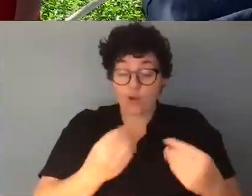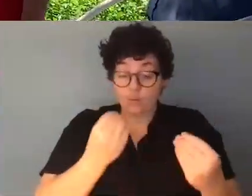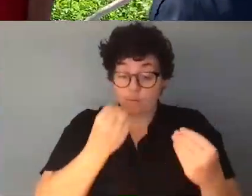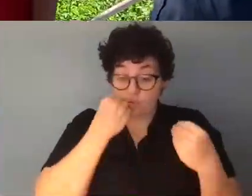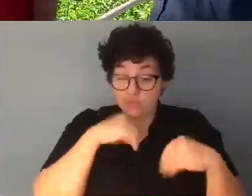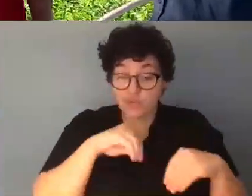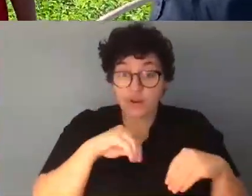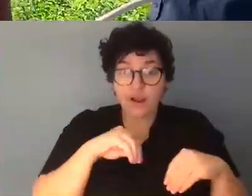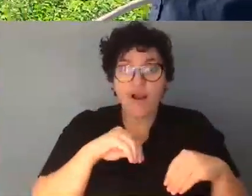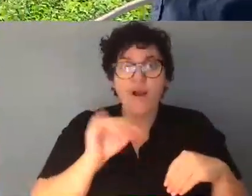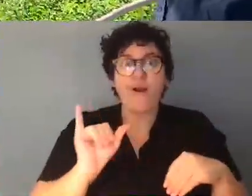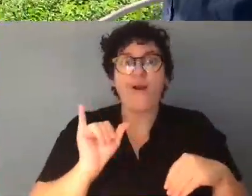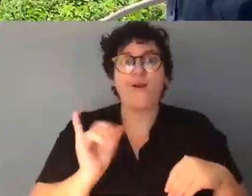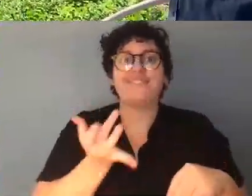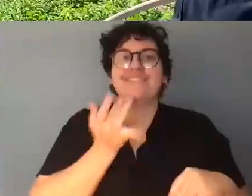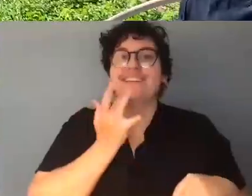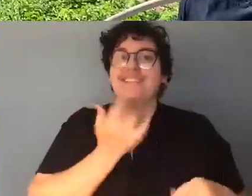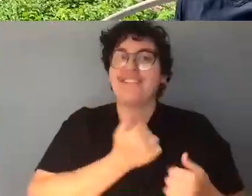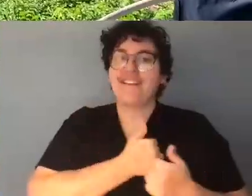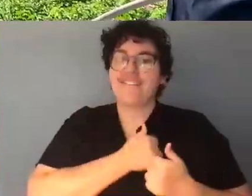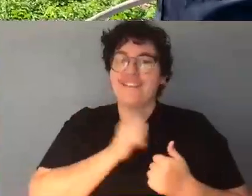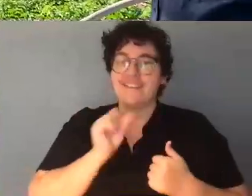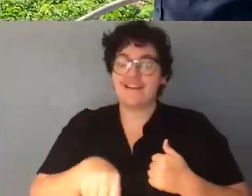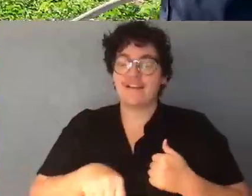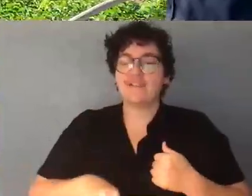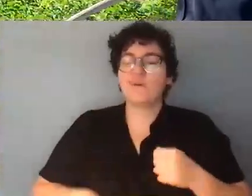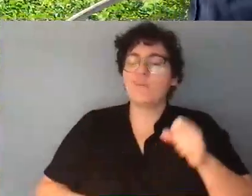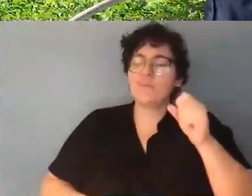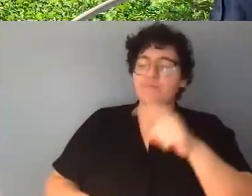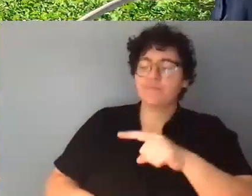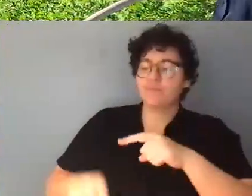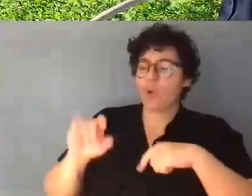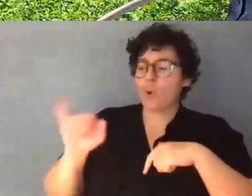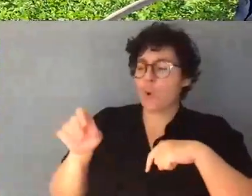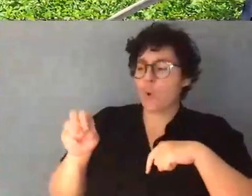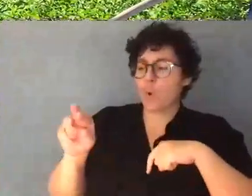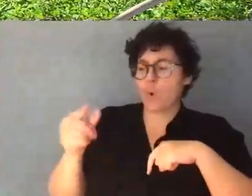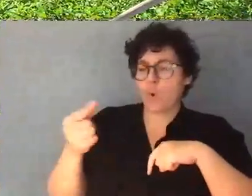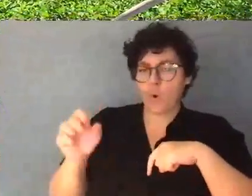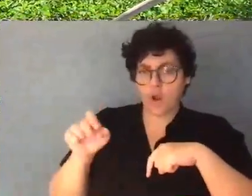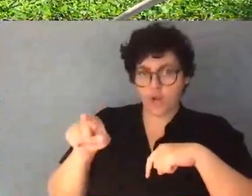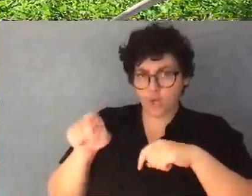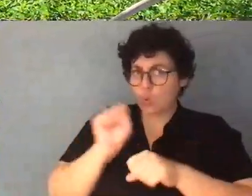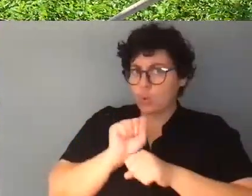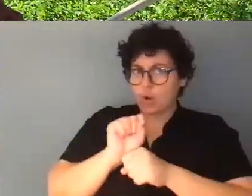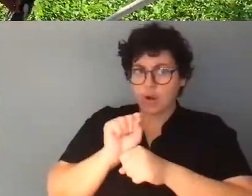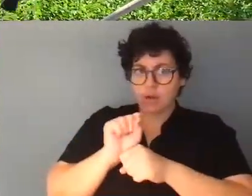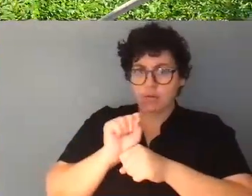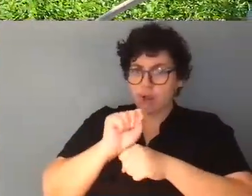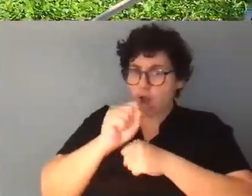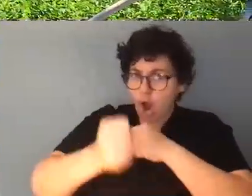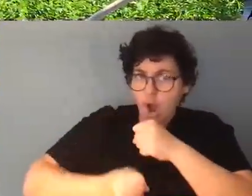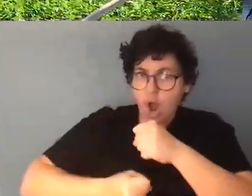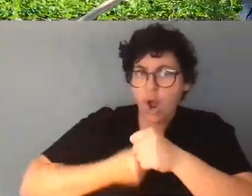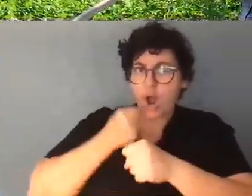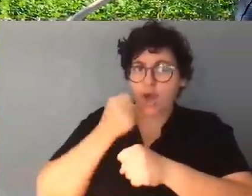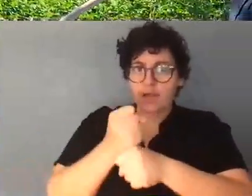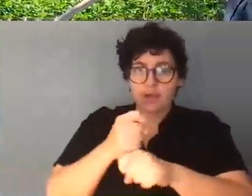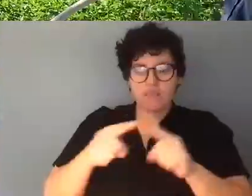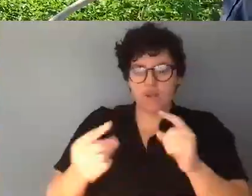Don Jorge, ustedes trabajan todo el año, ¿verdad? Me imagino. Sí. Pero no todo crece todo el año. Veo